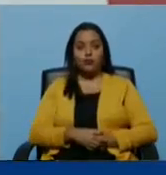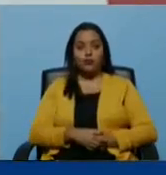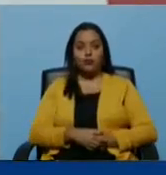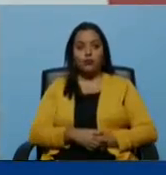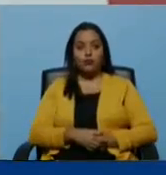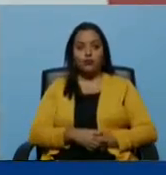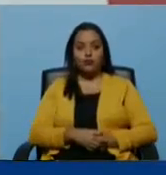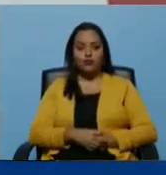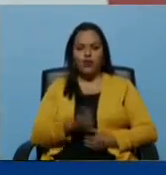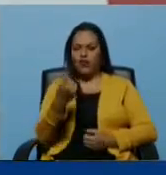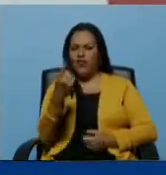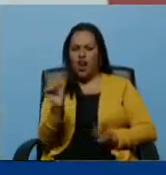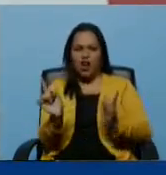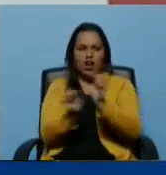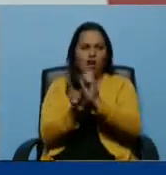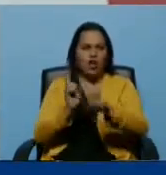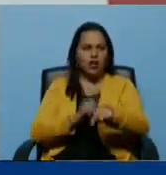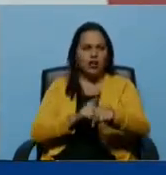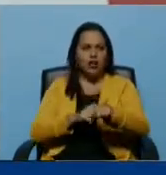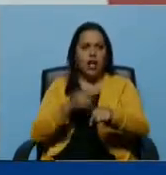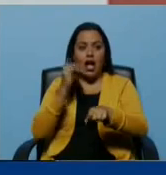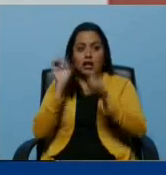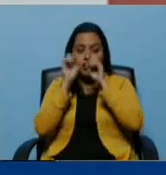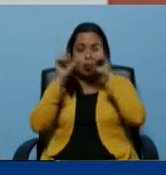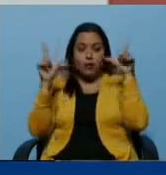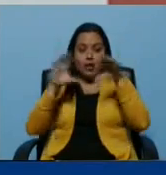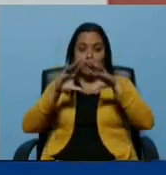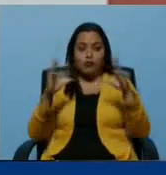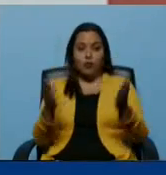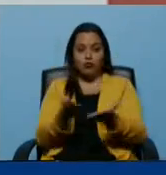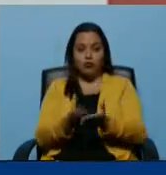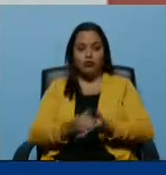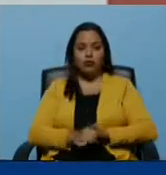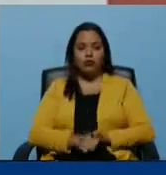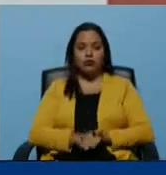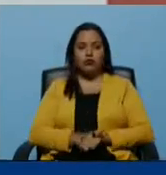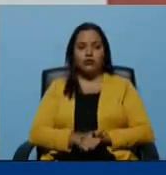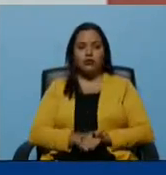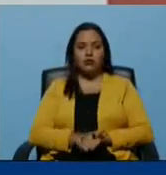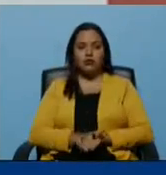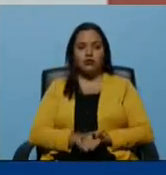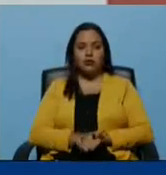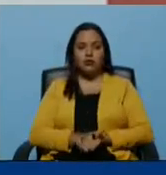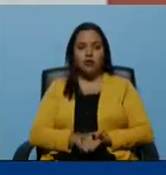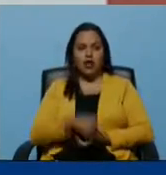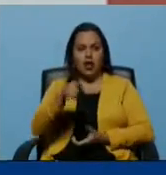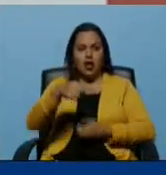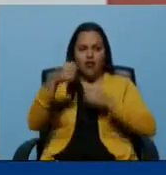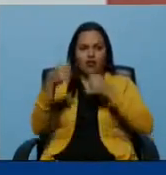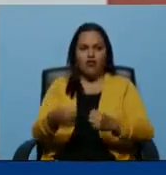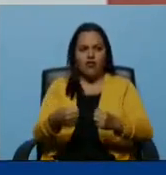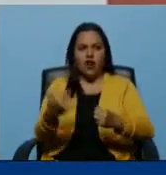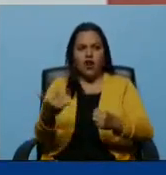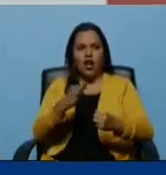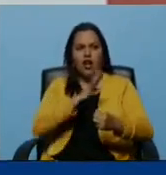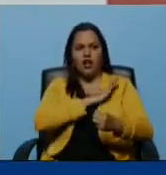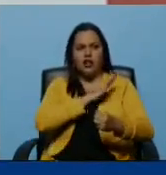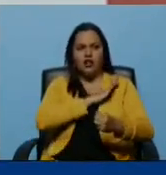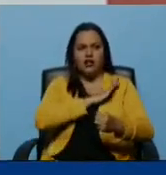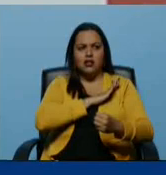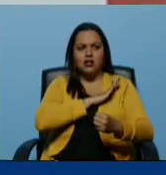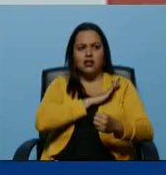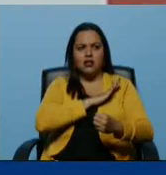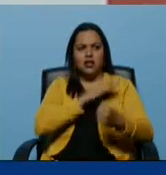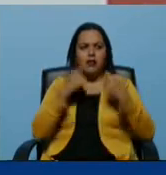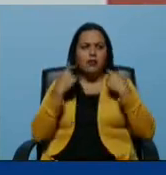mucho. Habrá sorpresas en este mundo. Y esa hegemonía que ellos hoy tienen, la